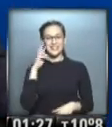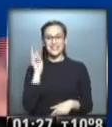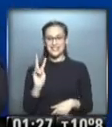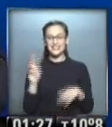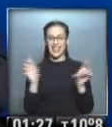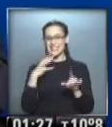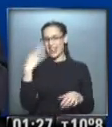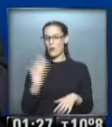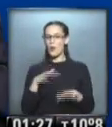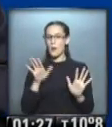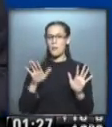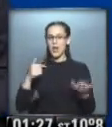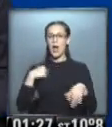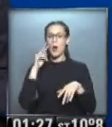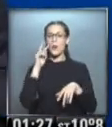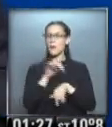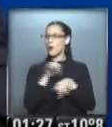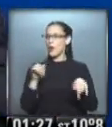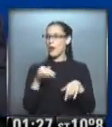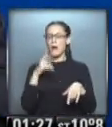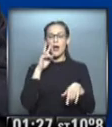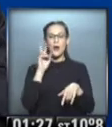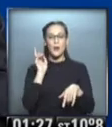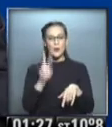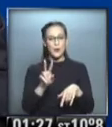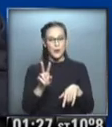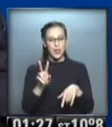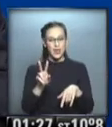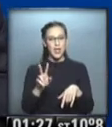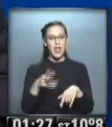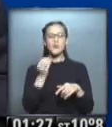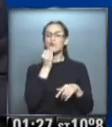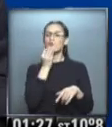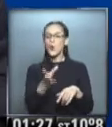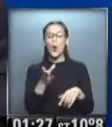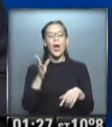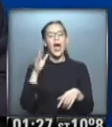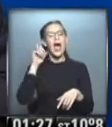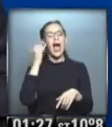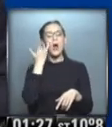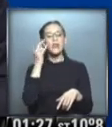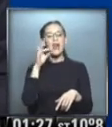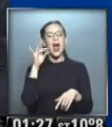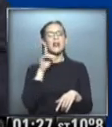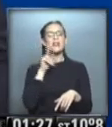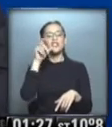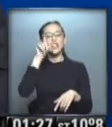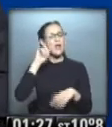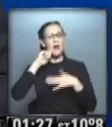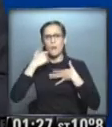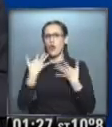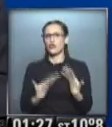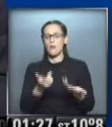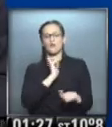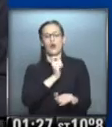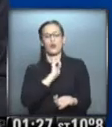me imagino, disfrutando de los ases. Un beso grande a Gaby Radice, impecable ella como siempre, felicitaciones a todos los